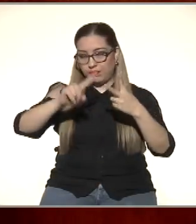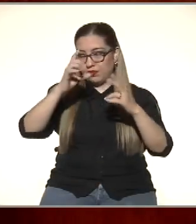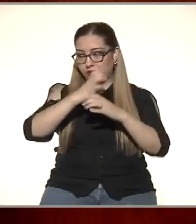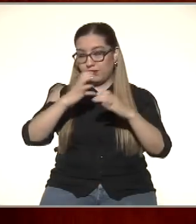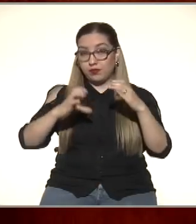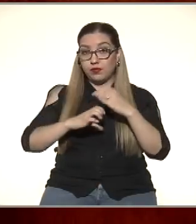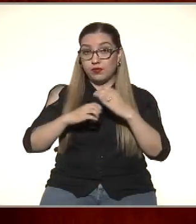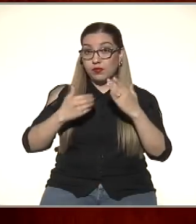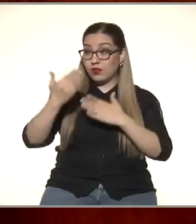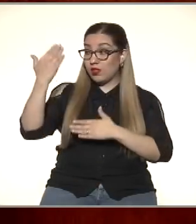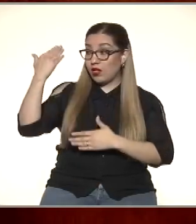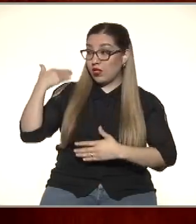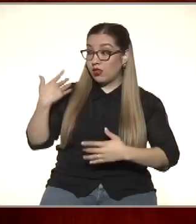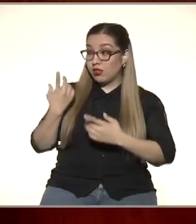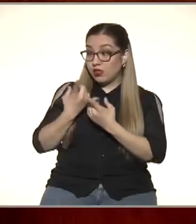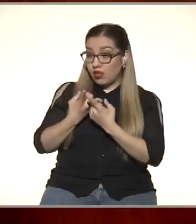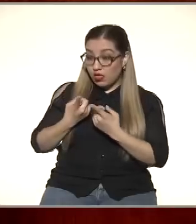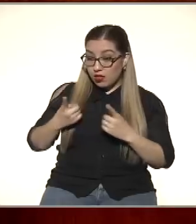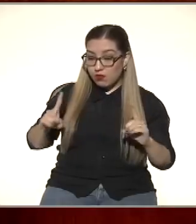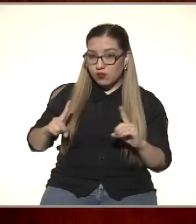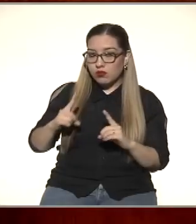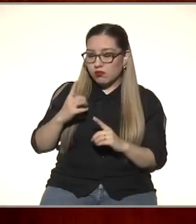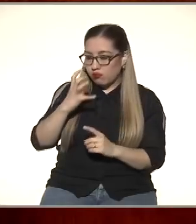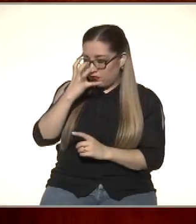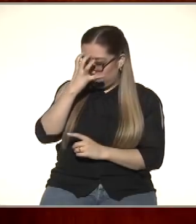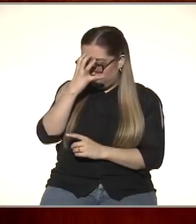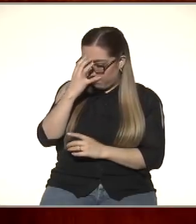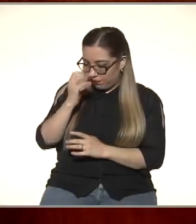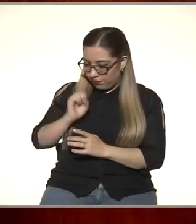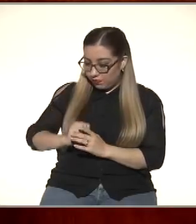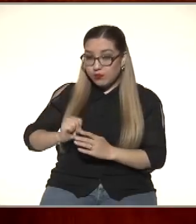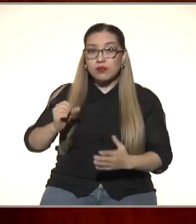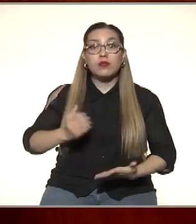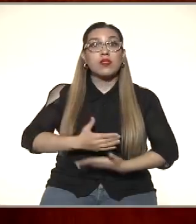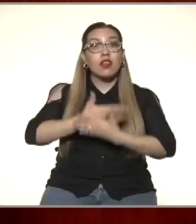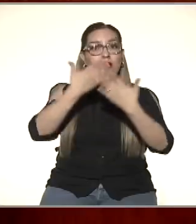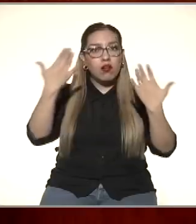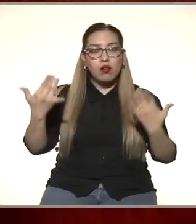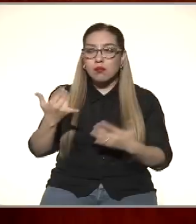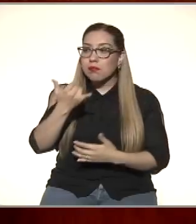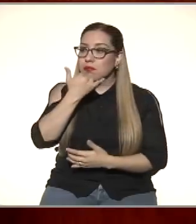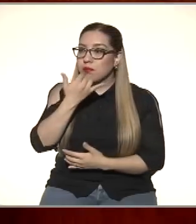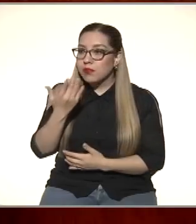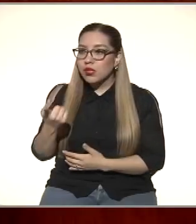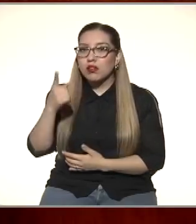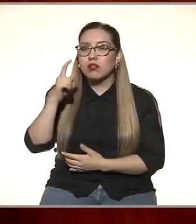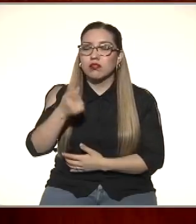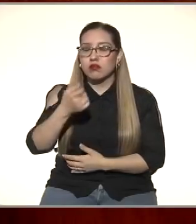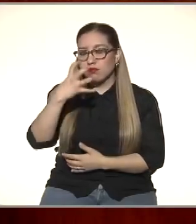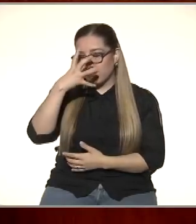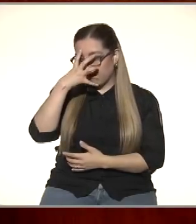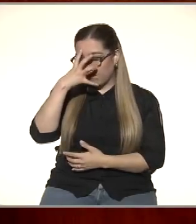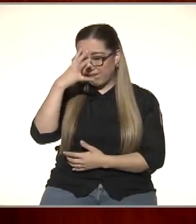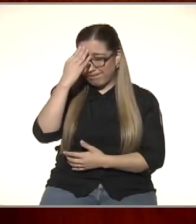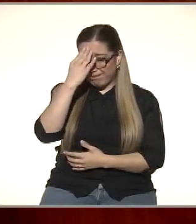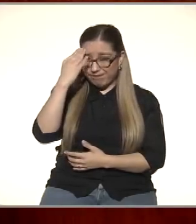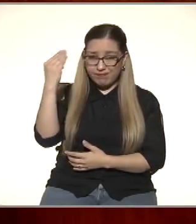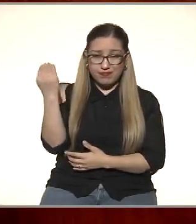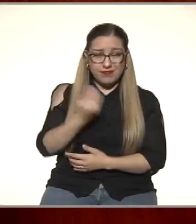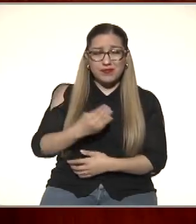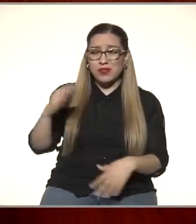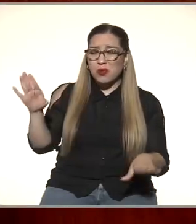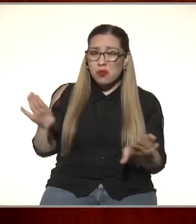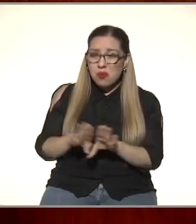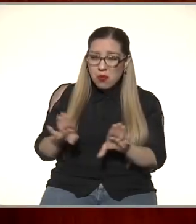divorciarse era una vergüenza. Ahora, perdonar es una vergüenza. ¿No? Y nos enojamos, lo perdonó, y es como, qué terrible, no debería